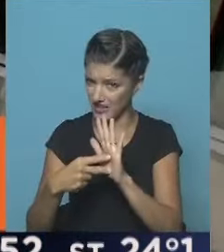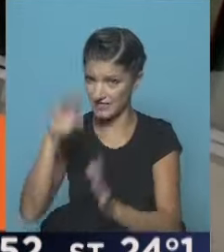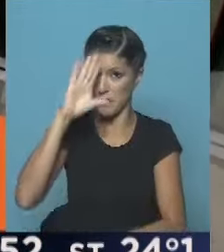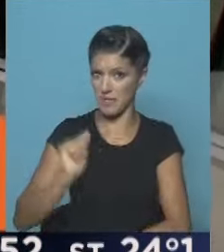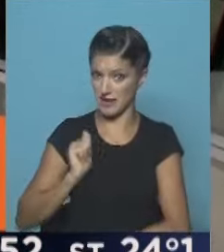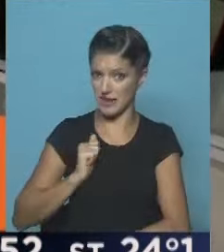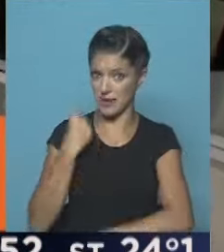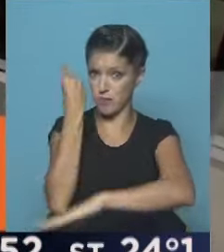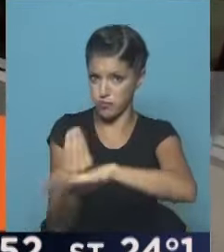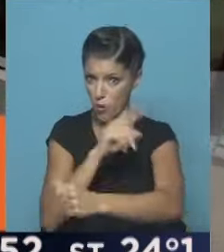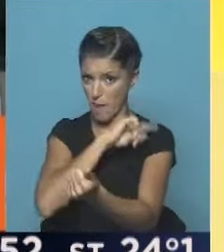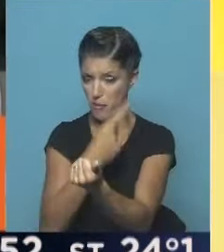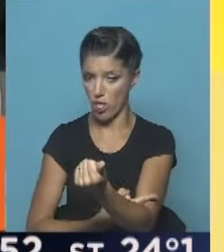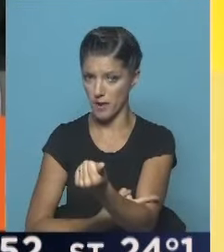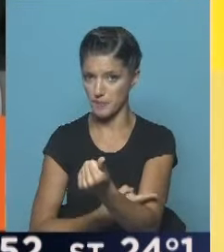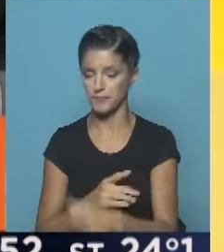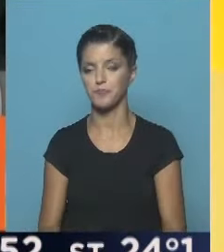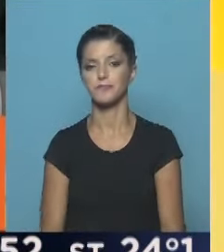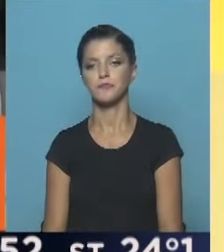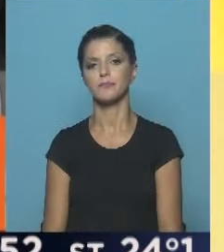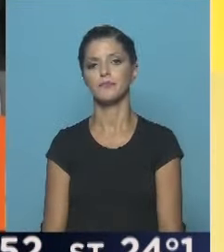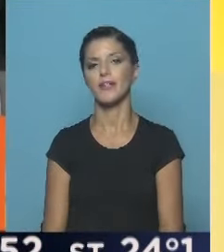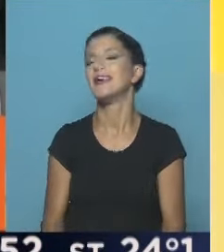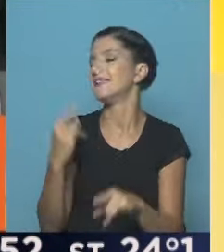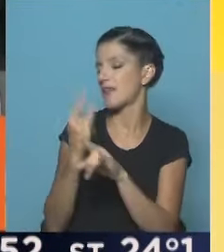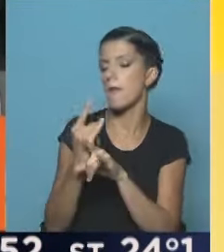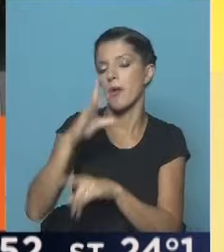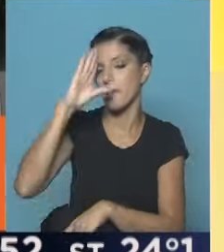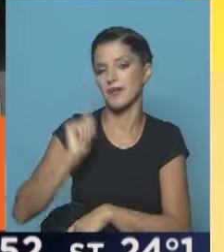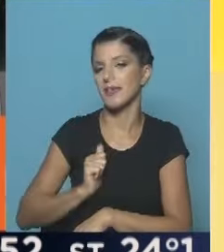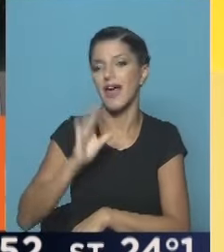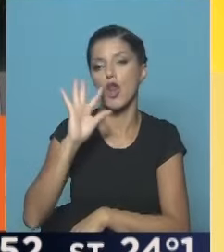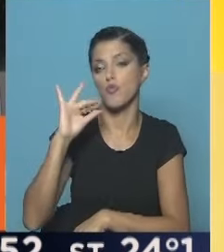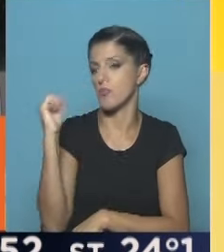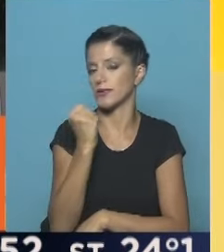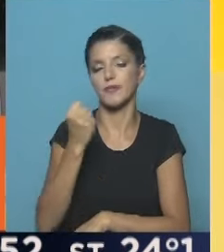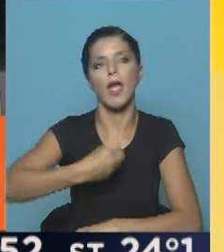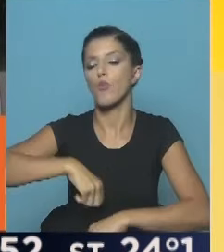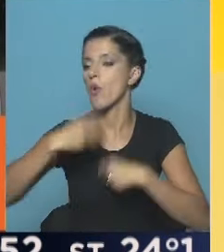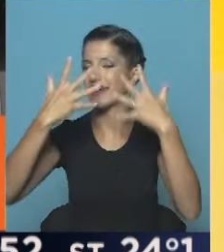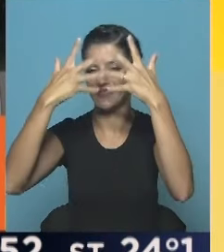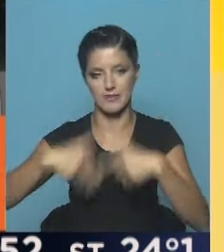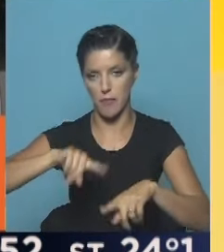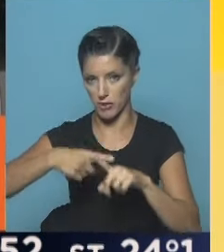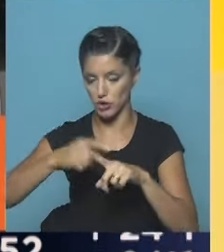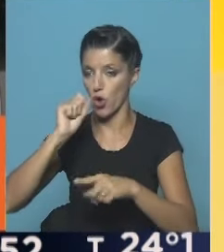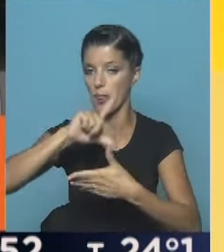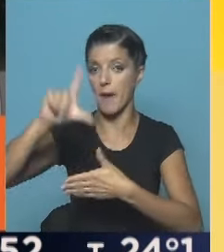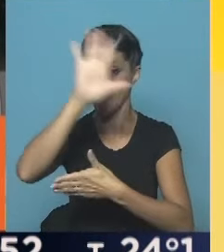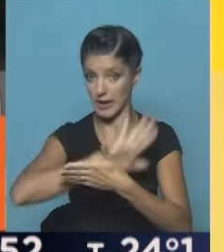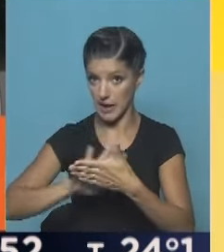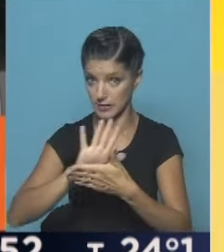Armadas. Bueno, el factor de las Fuerzas Armadas es siempre un factor de peso en todo sistema político en América Latina. Y en